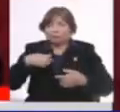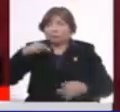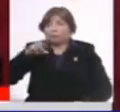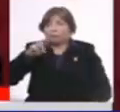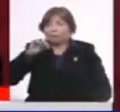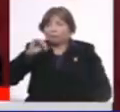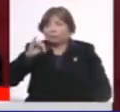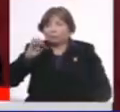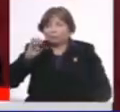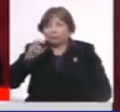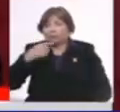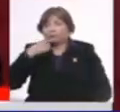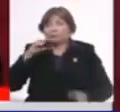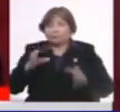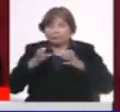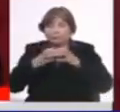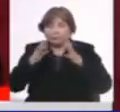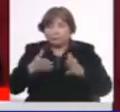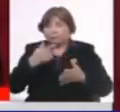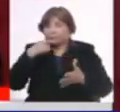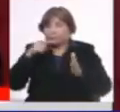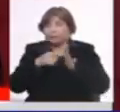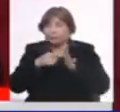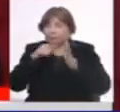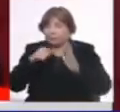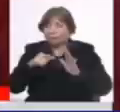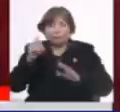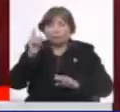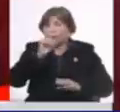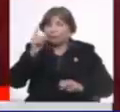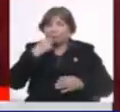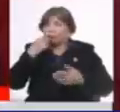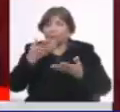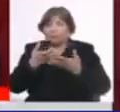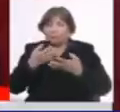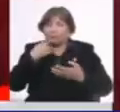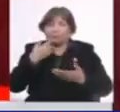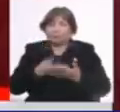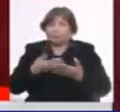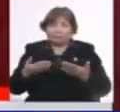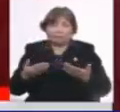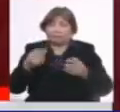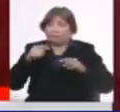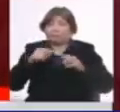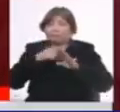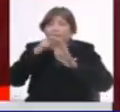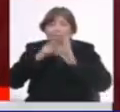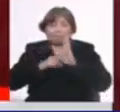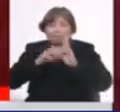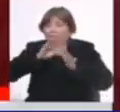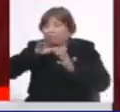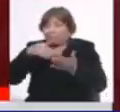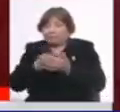premier en el Congreso. Eso está allí. Eso no quiere decir, ¿no?, de que ese plan general no